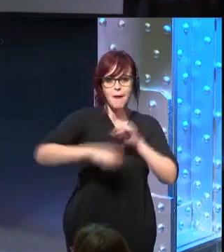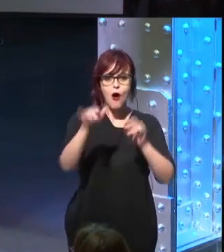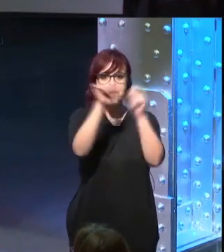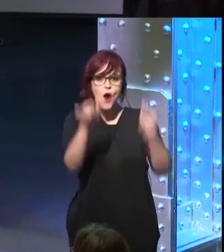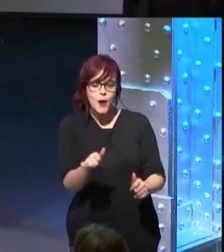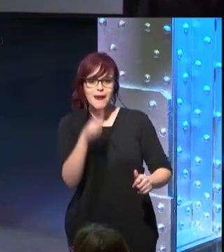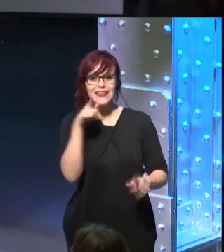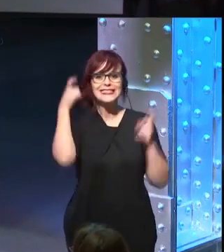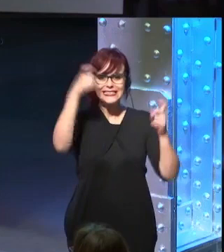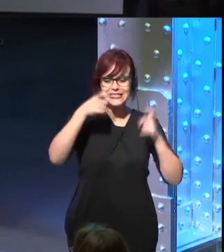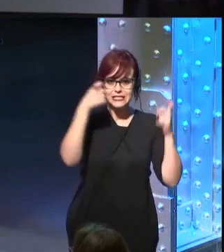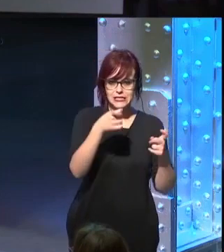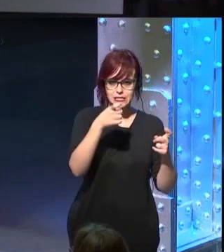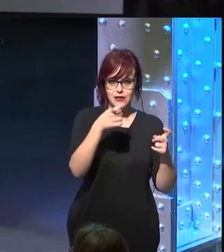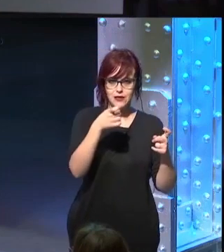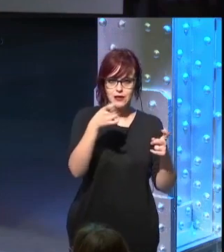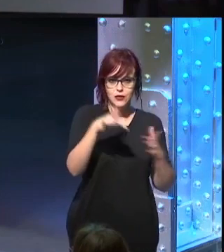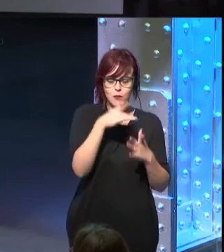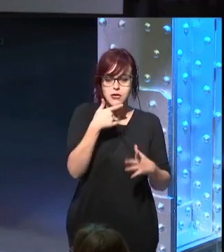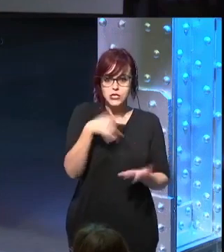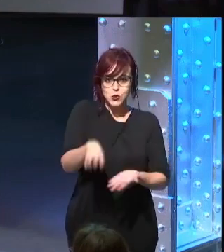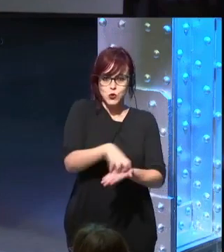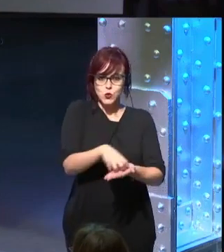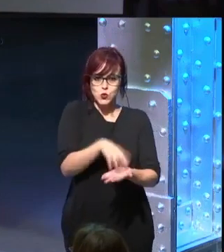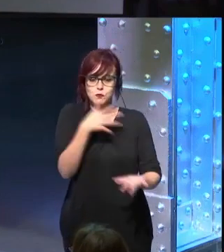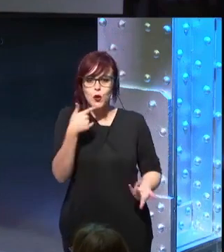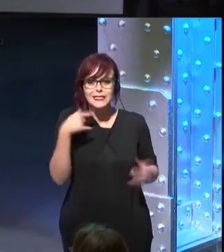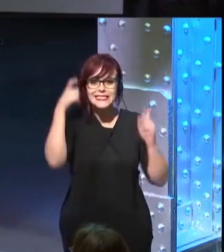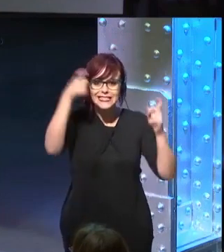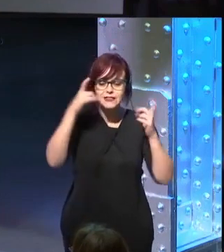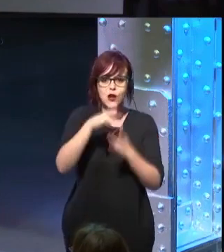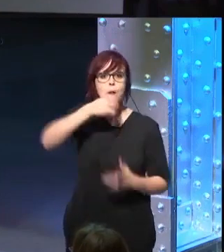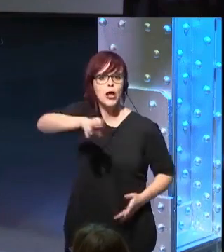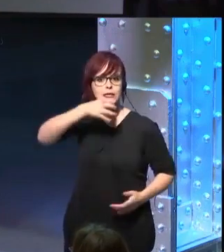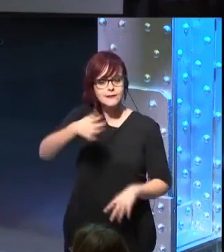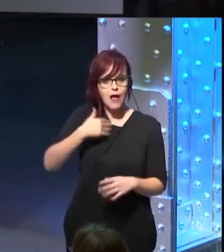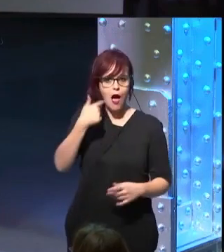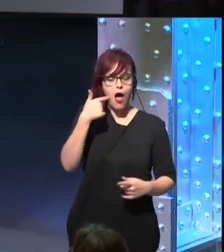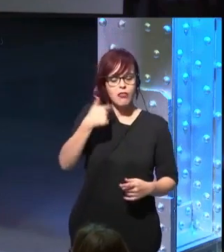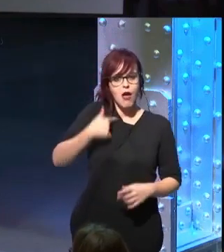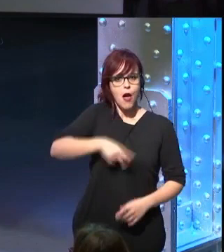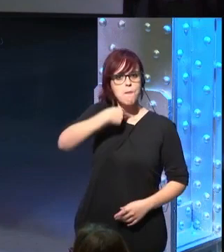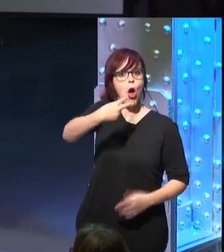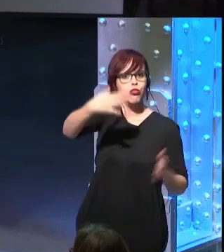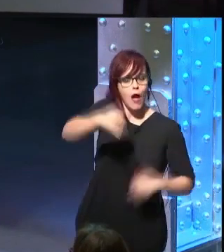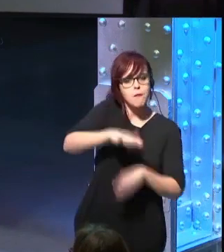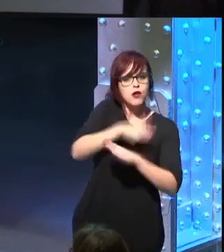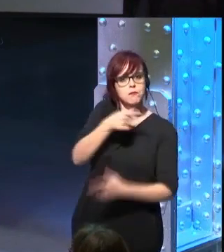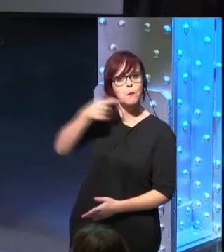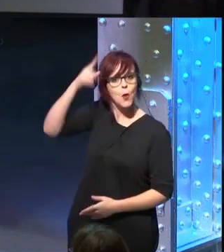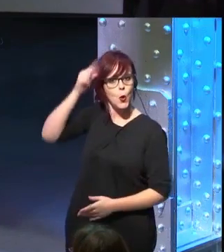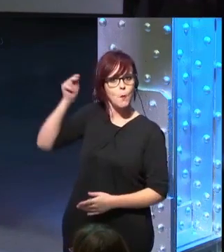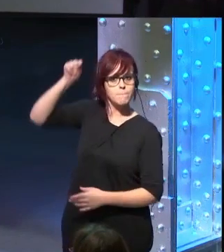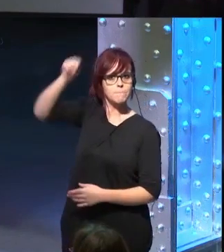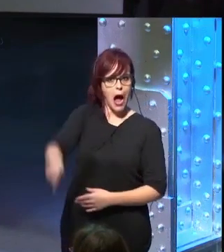de esta forma de enfrentarse a esta supresión de la voz. Digamos, era una forma de protestar contra ello. Se estaba